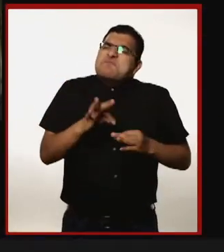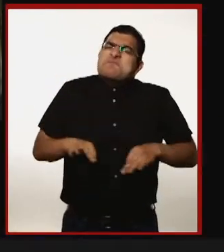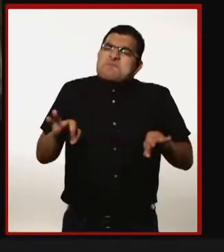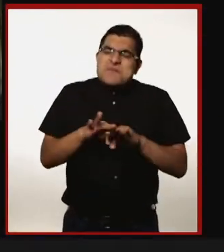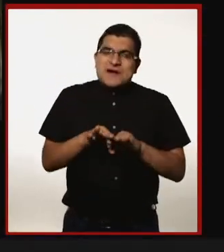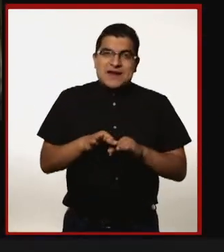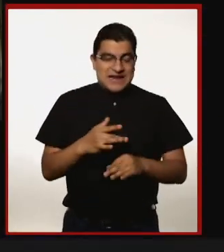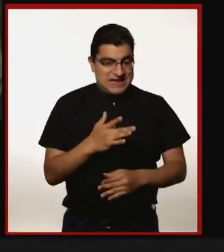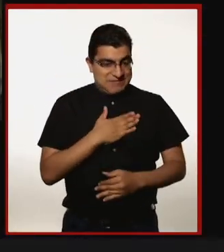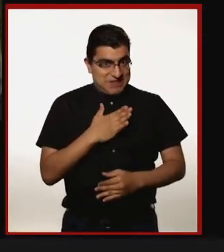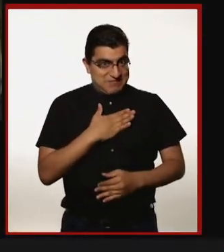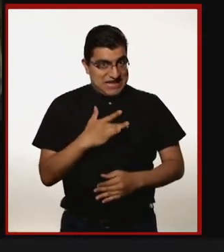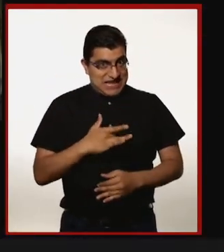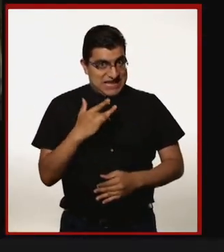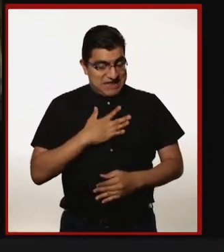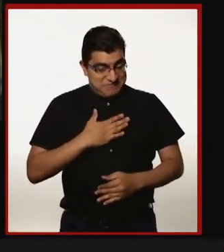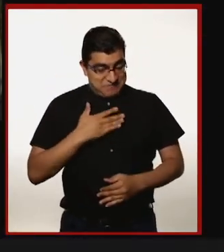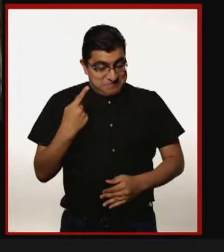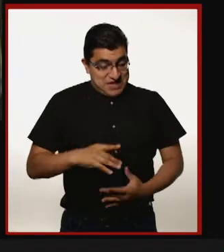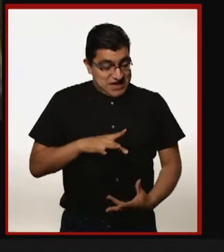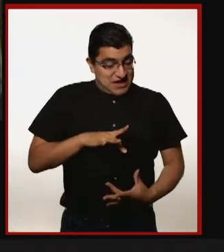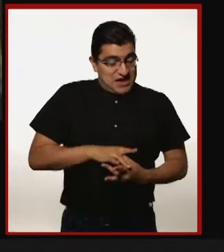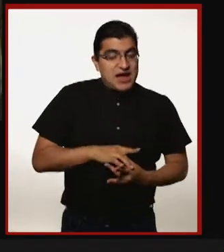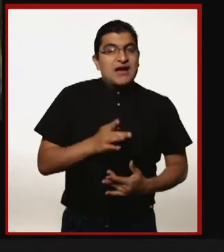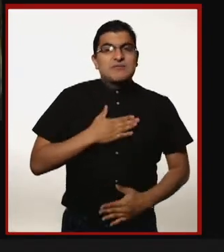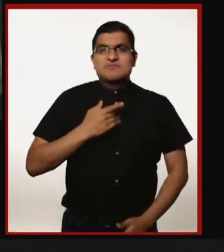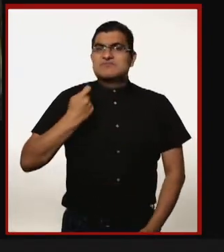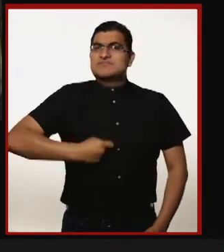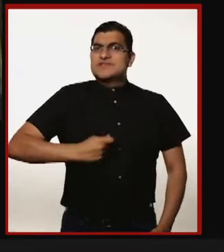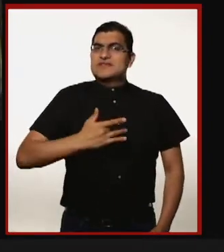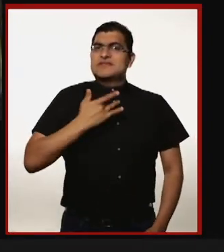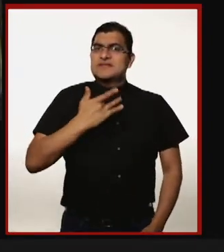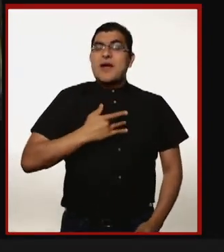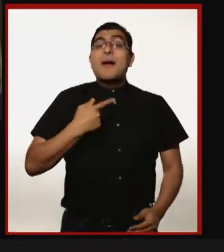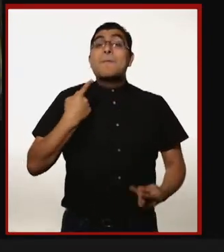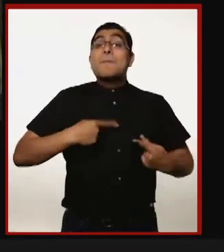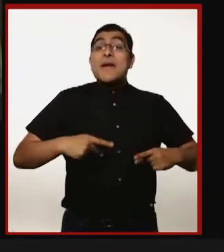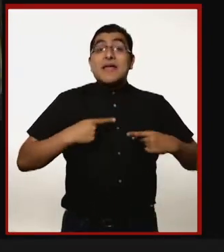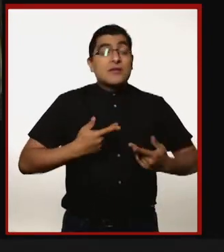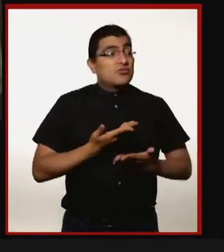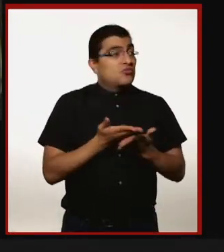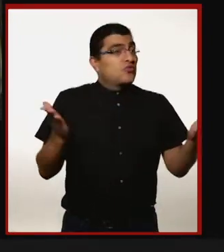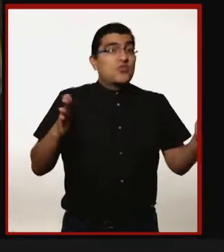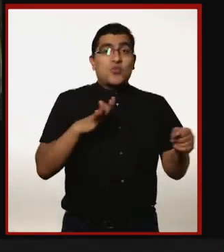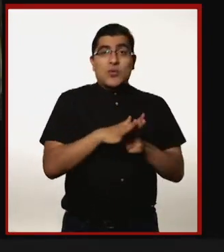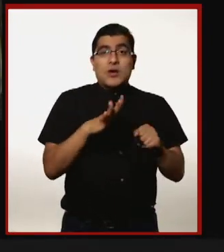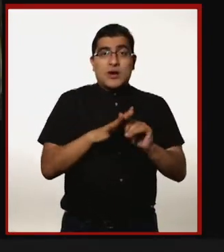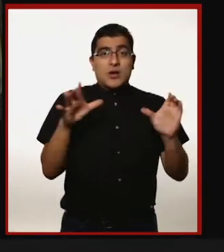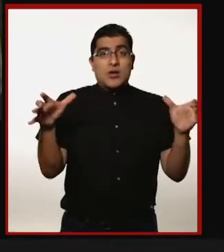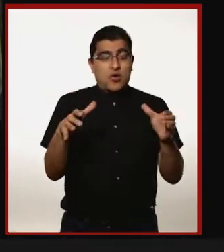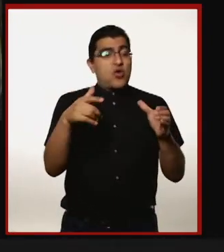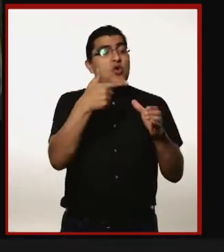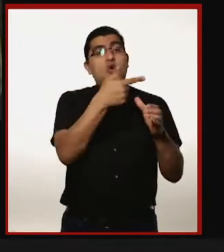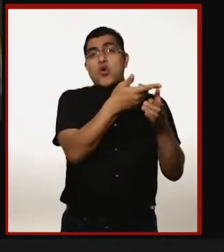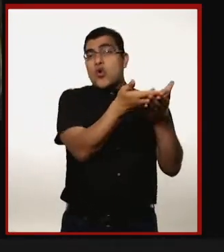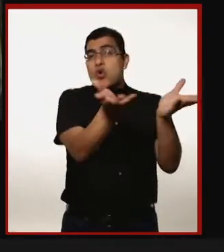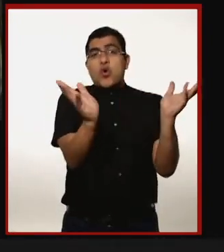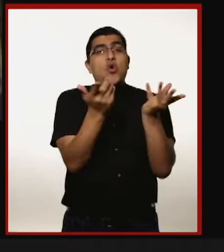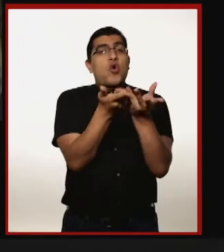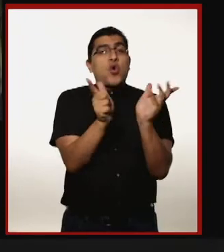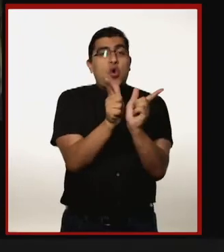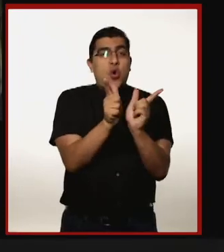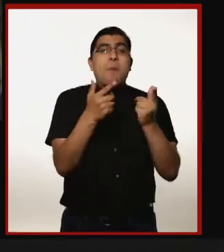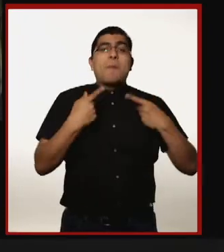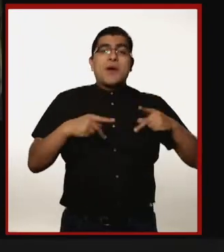sentido de pertenencia es el reconocimiento o la identificación de un sujeto, de una persona, respecto a un grupo de